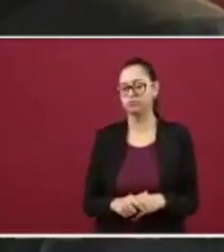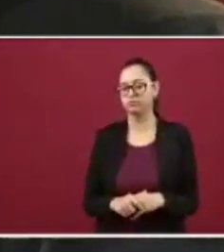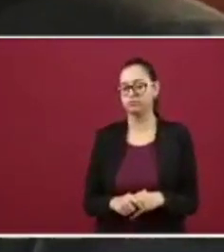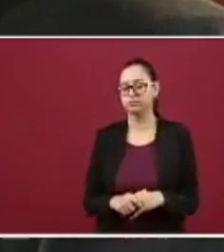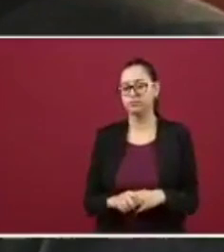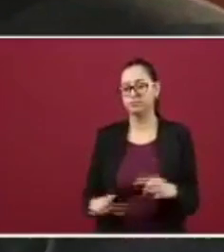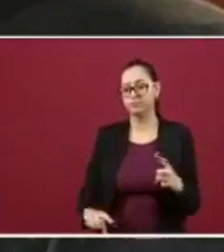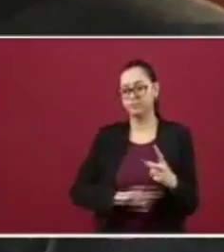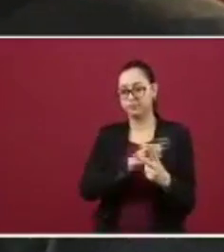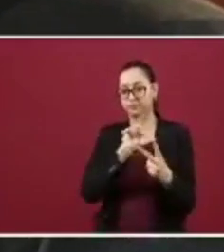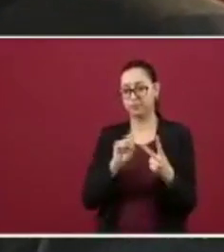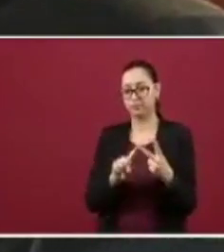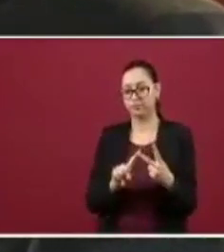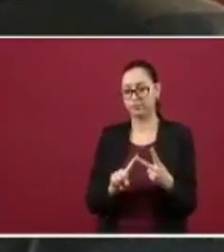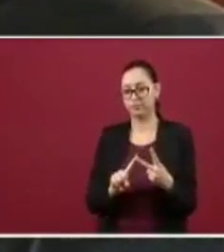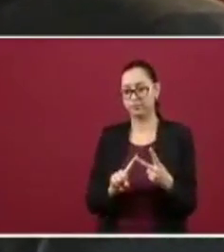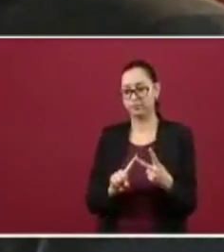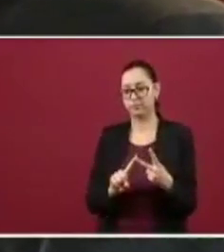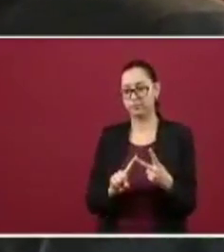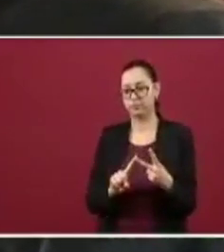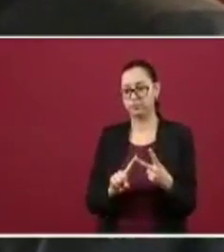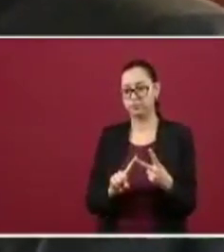Segundo,